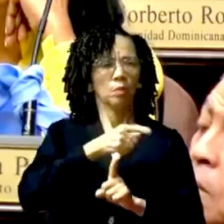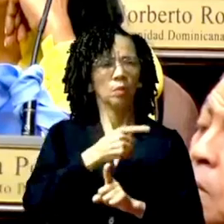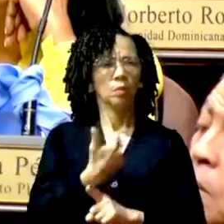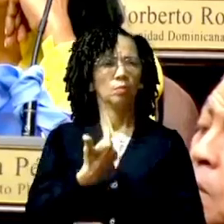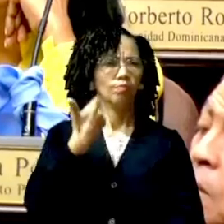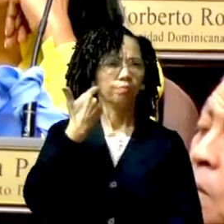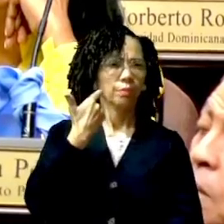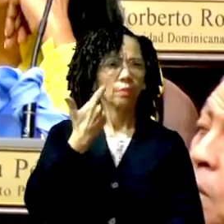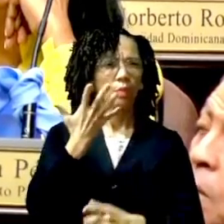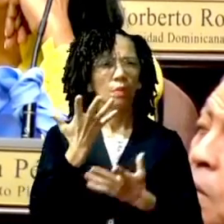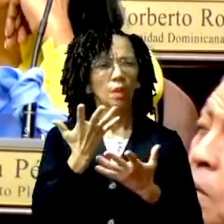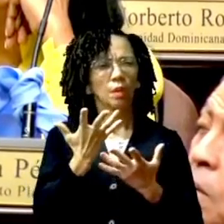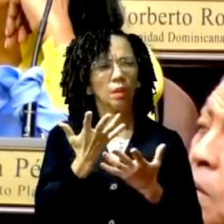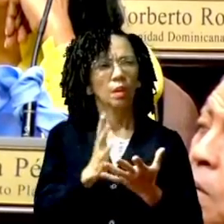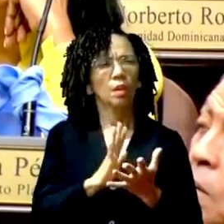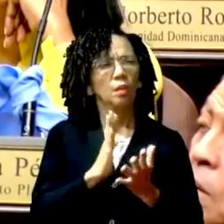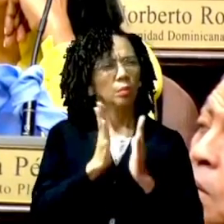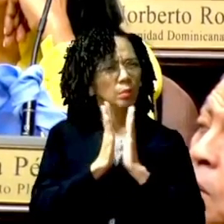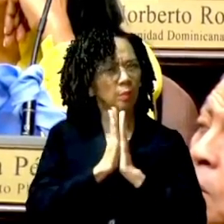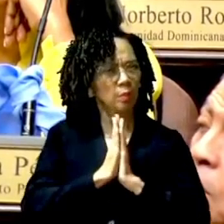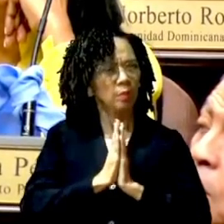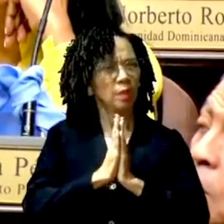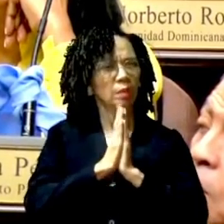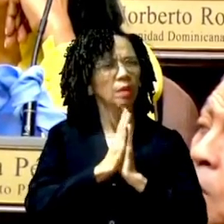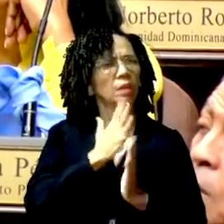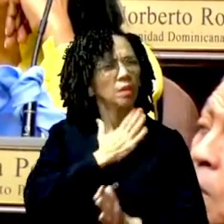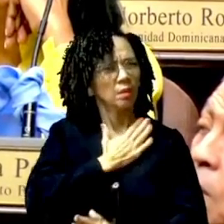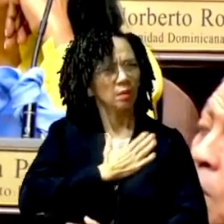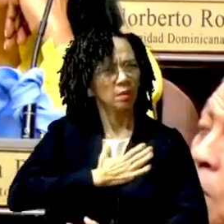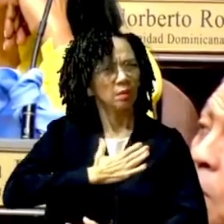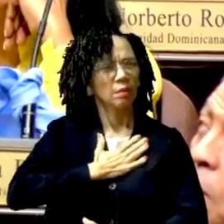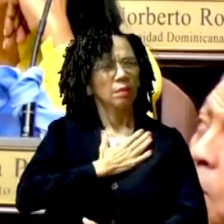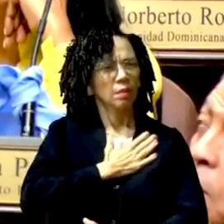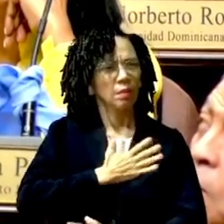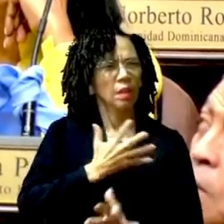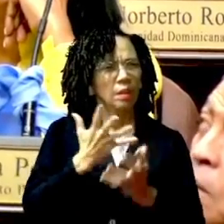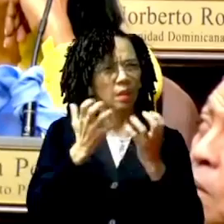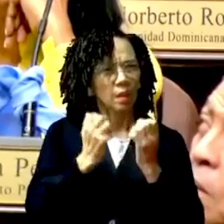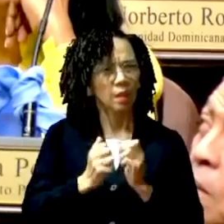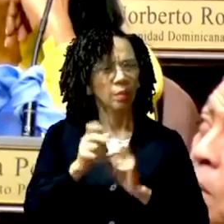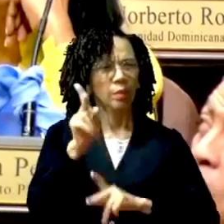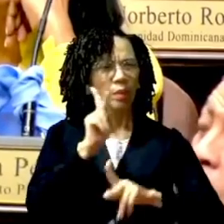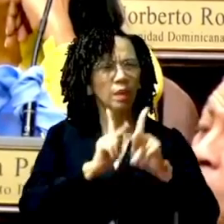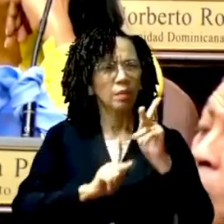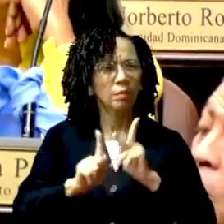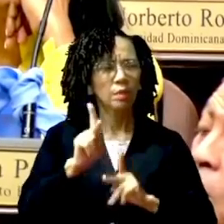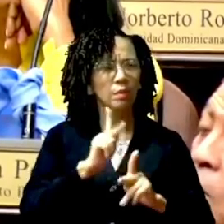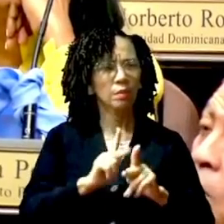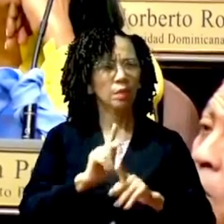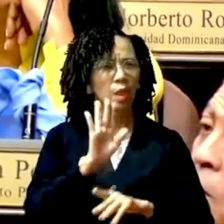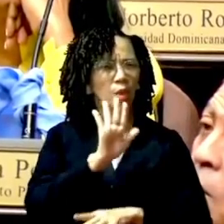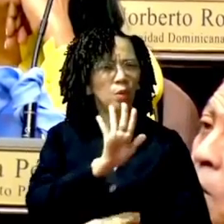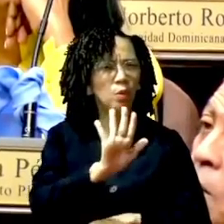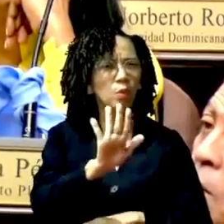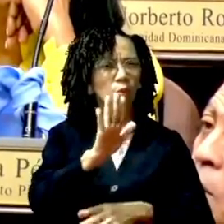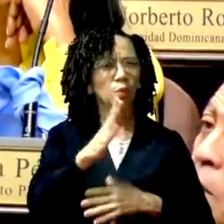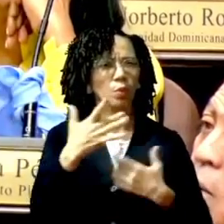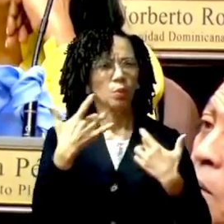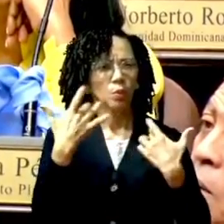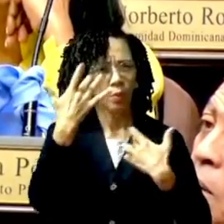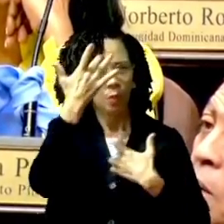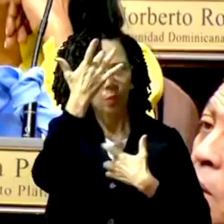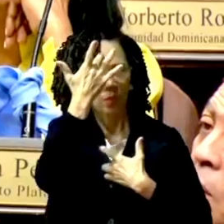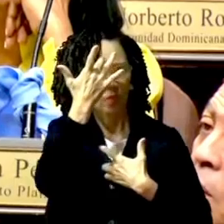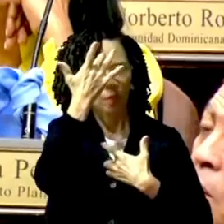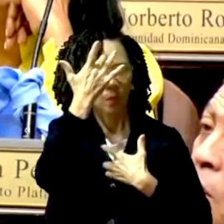políticas públicas para atender la salud de las personas, hagamos conciencia de que necesitamos que el